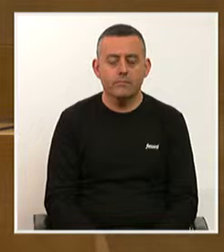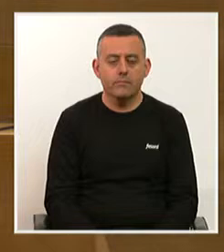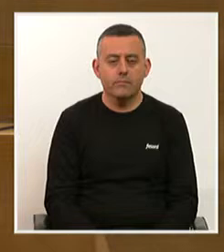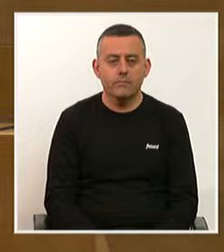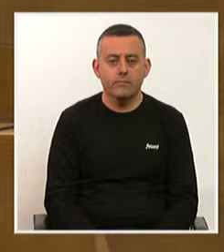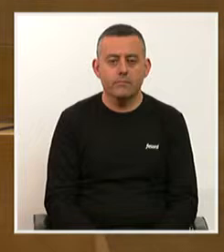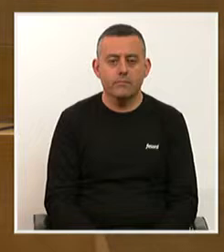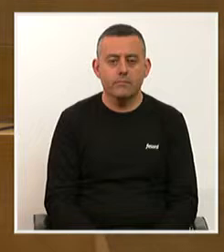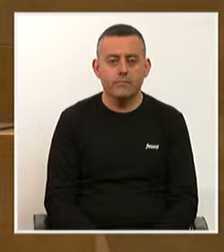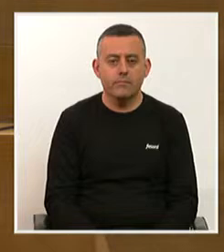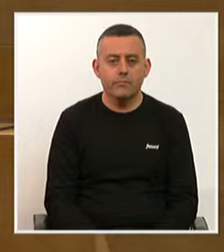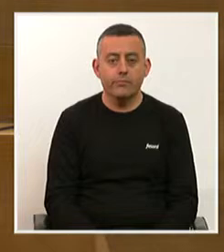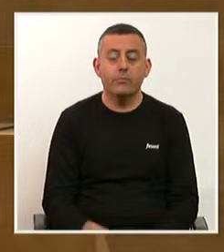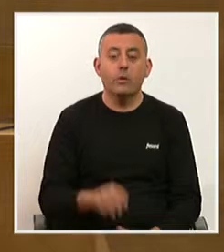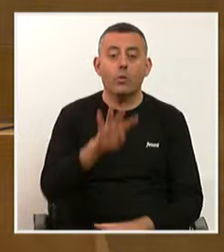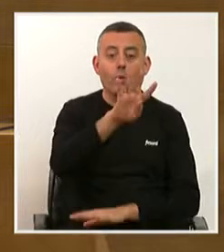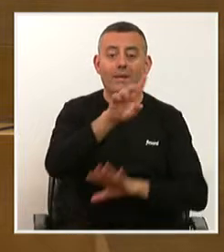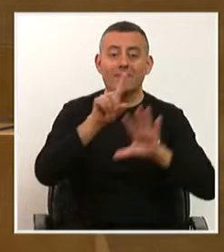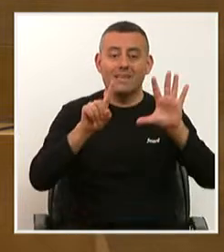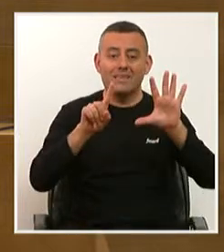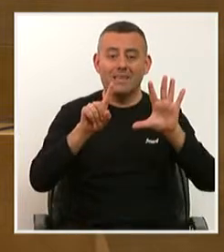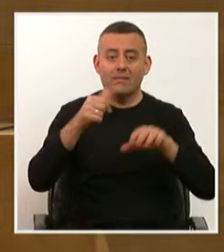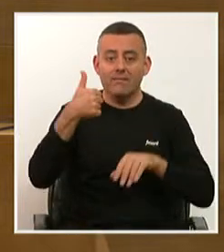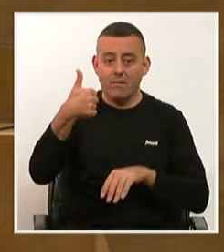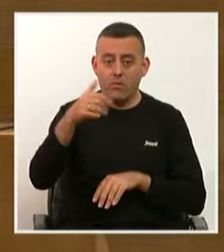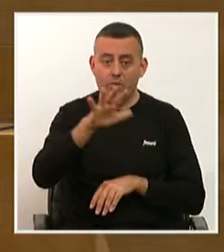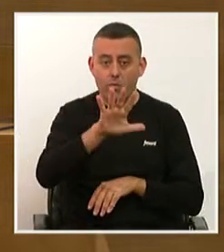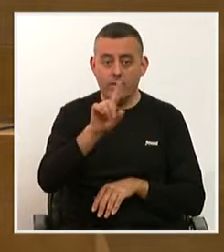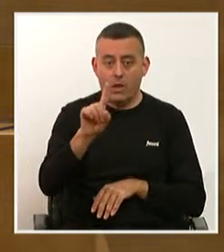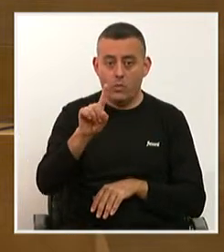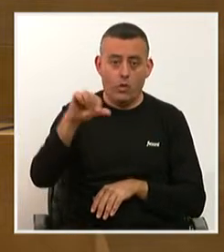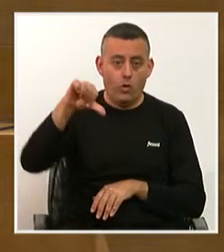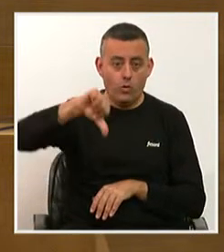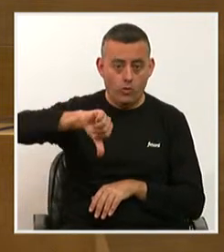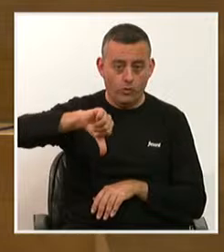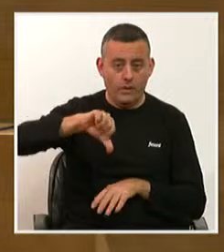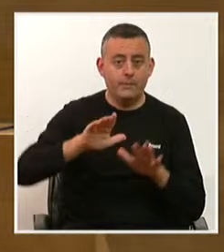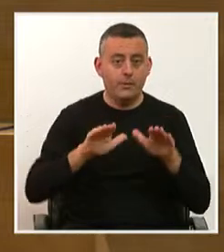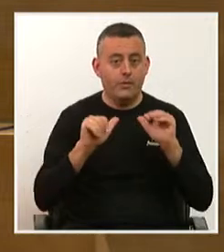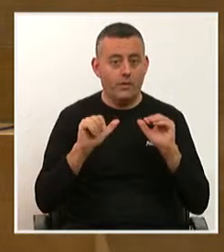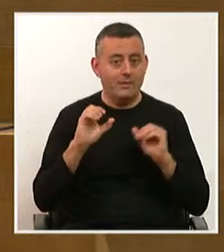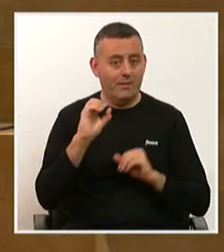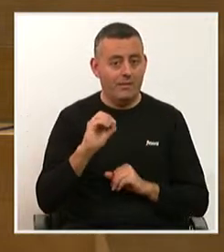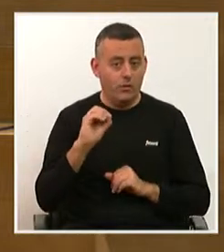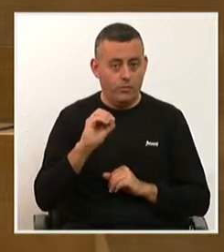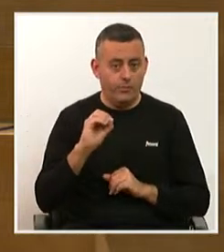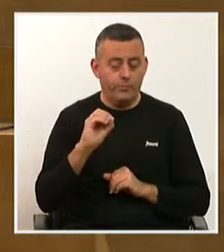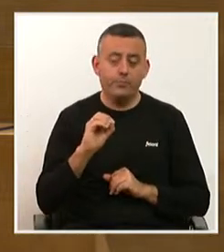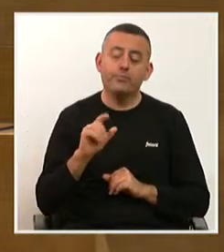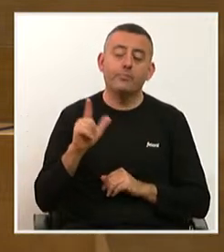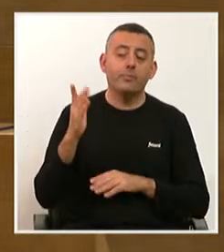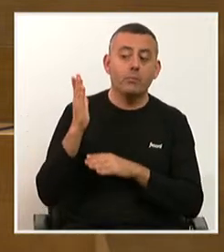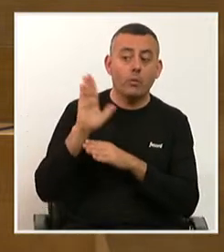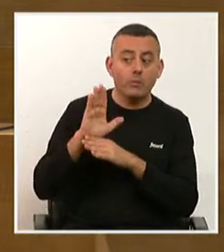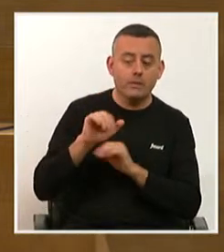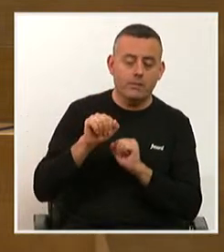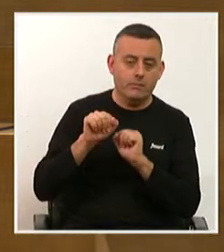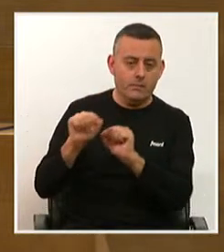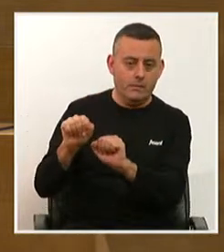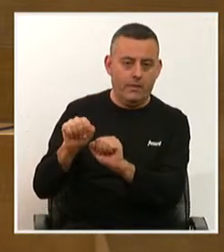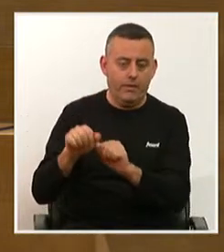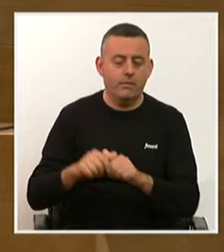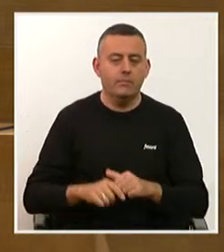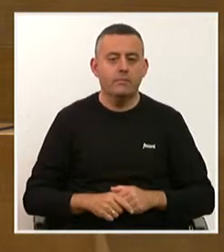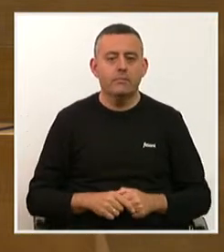votación con 46 votos a favor 51 votos en contra y cero abstenciones rechazada la